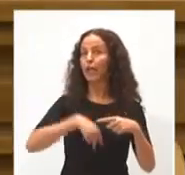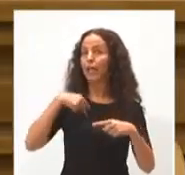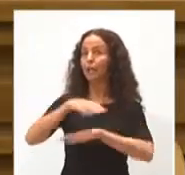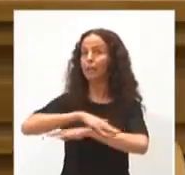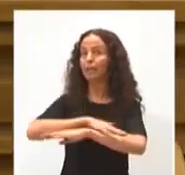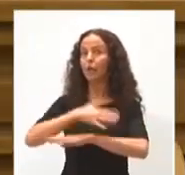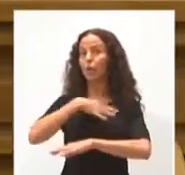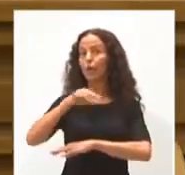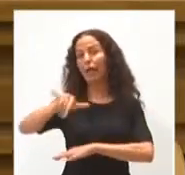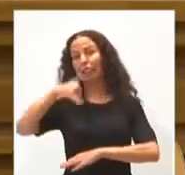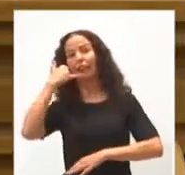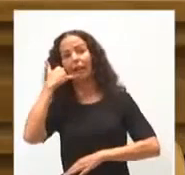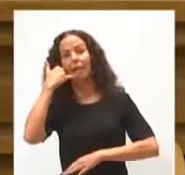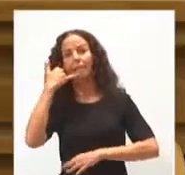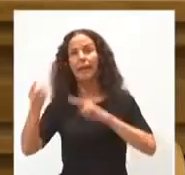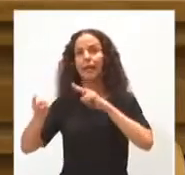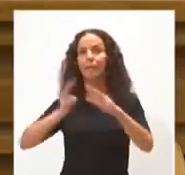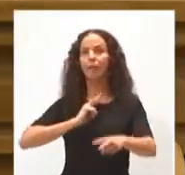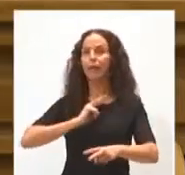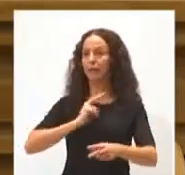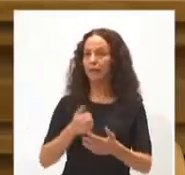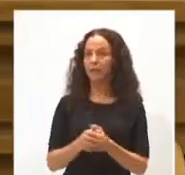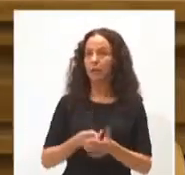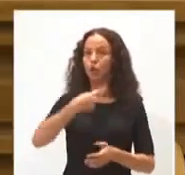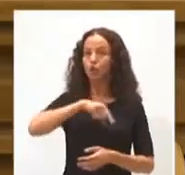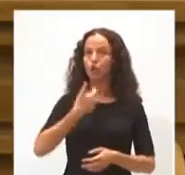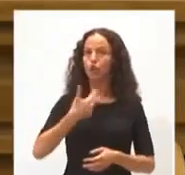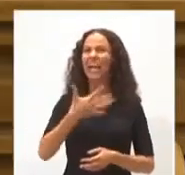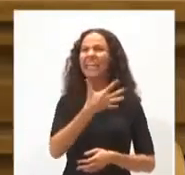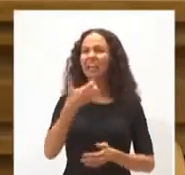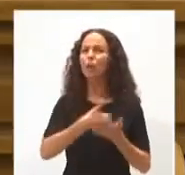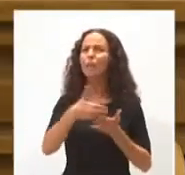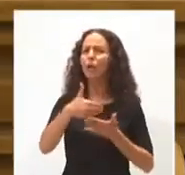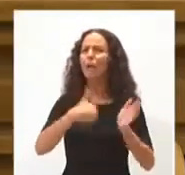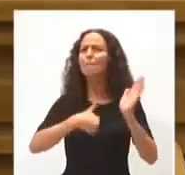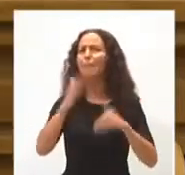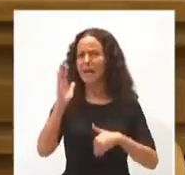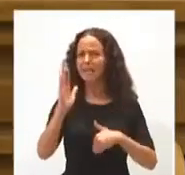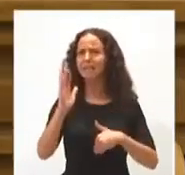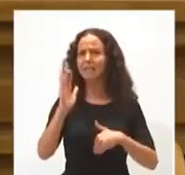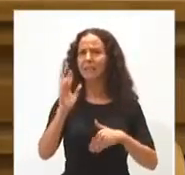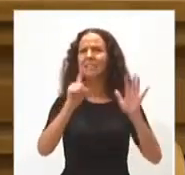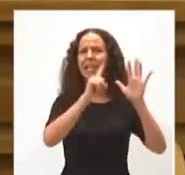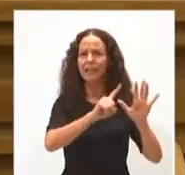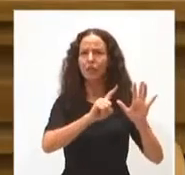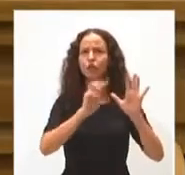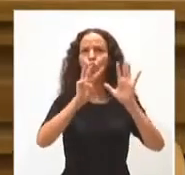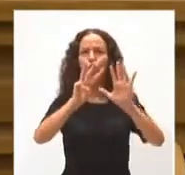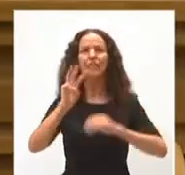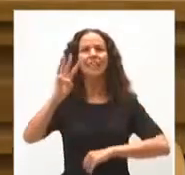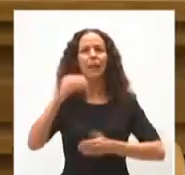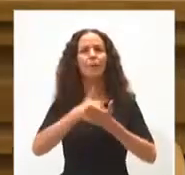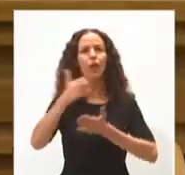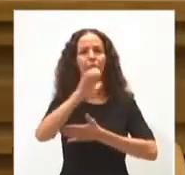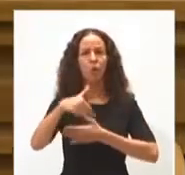se ponga el teléfono para decir que es de lo mío y nosotros ya vamos por 500 millones más en realidad 683 millones de euros